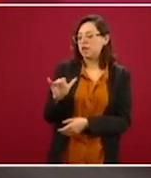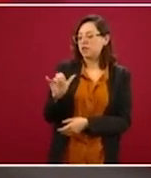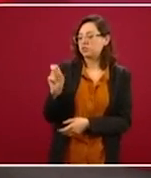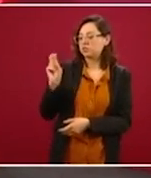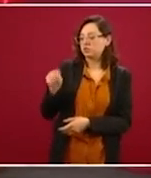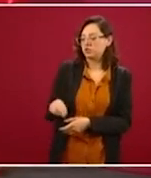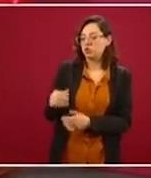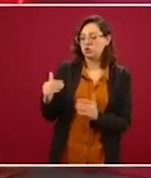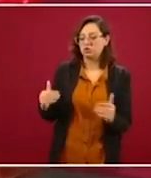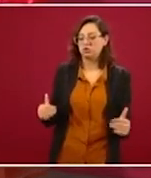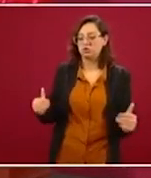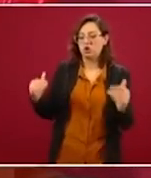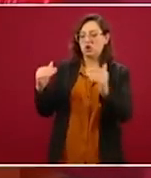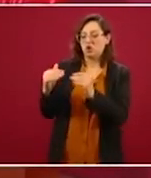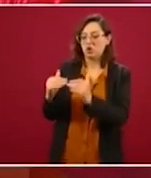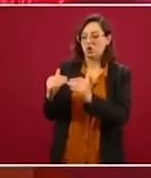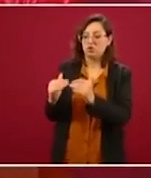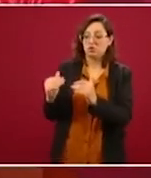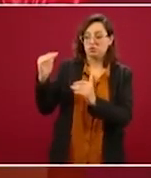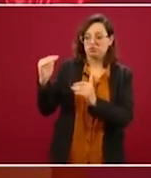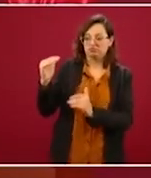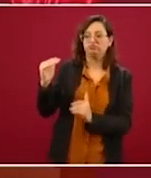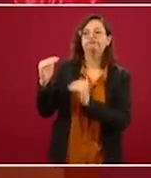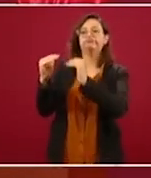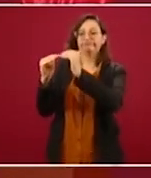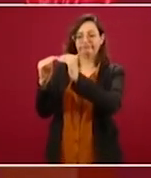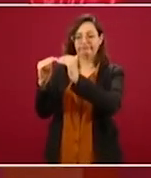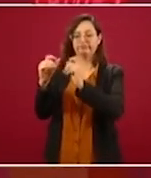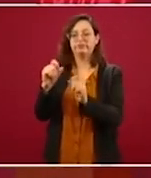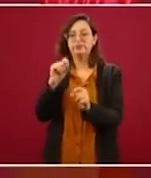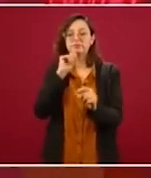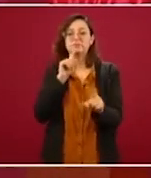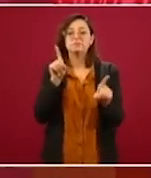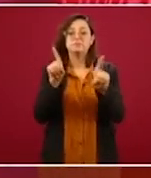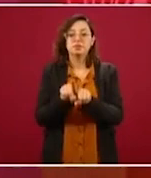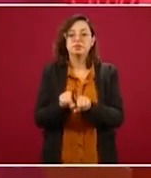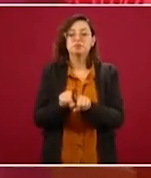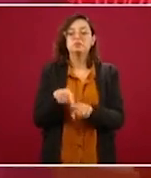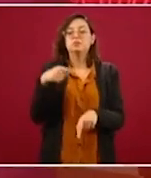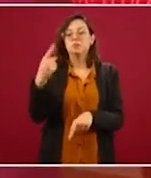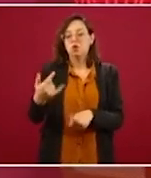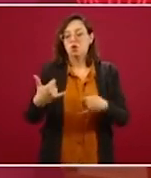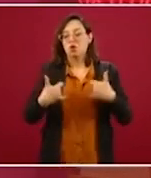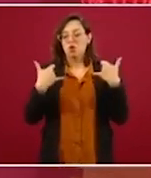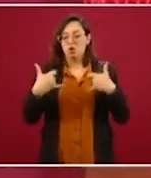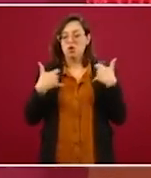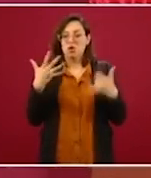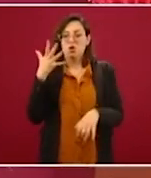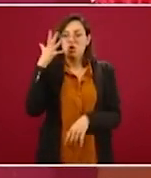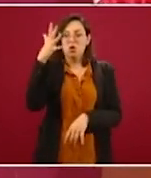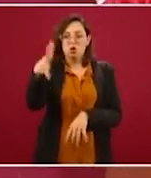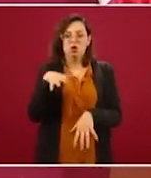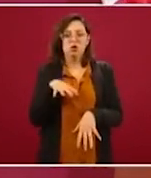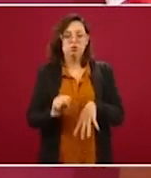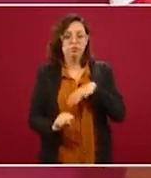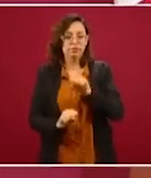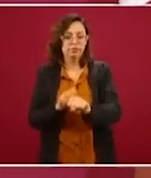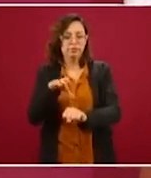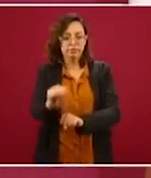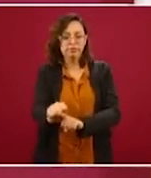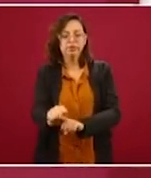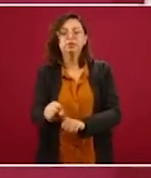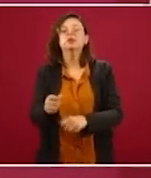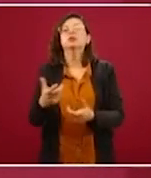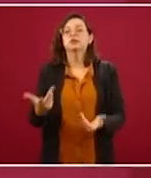Y jóvenes construyendo el futuro, que ahí nos quedamos abajo del salario mínimo y se aumentó para que